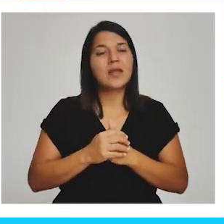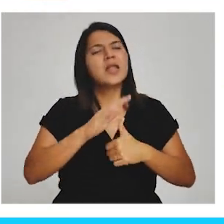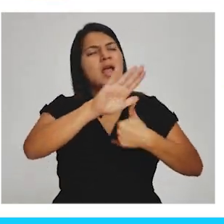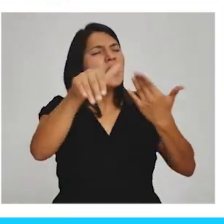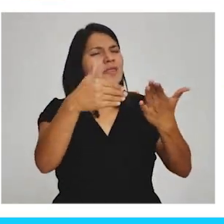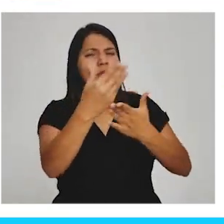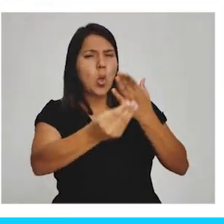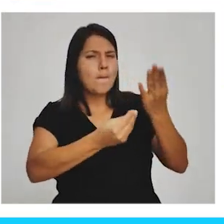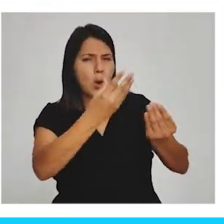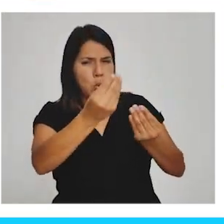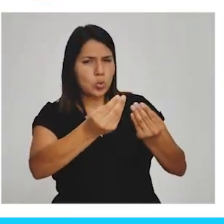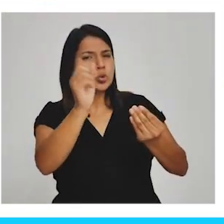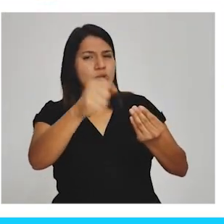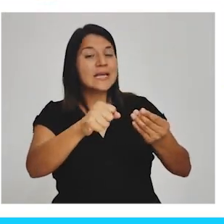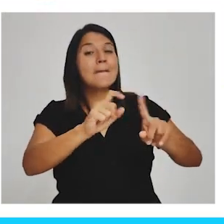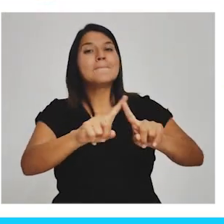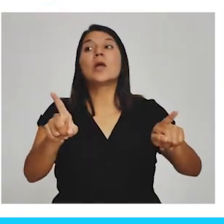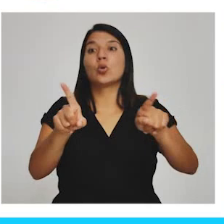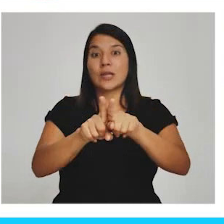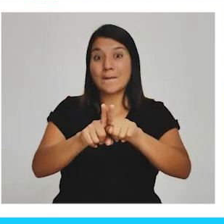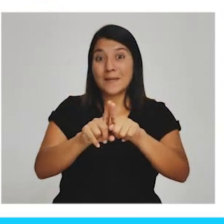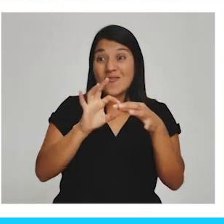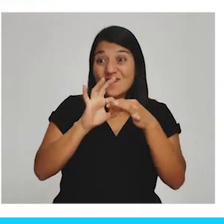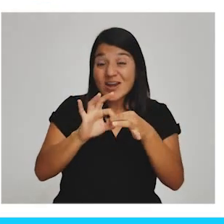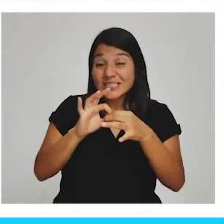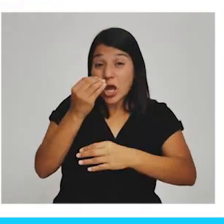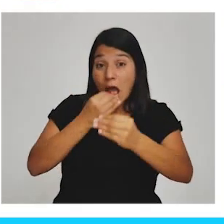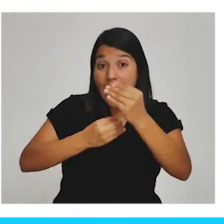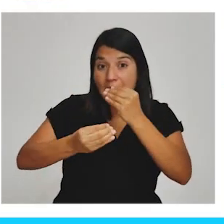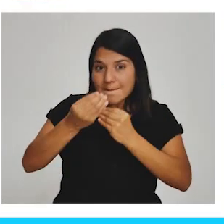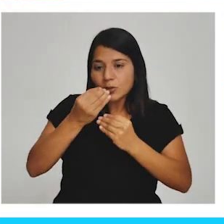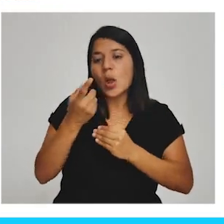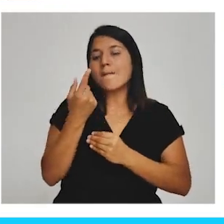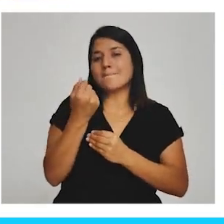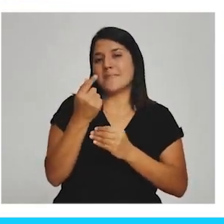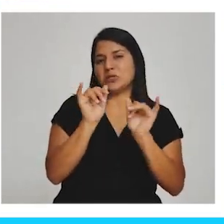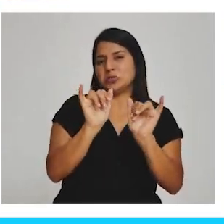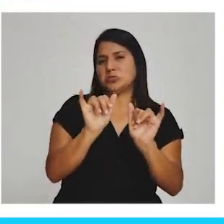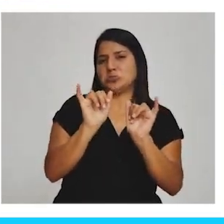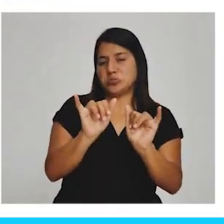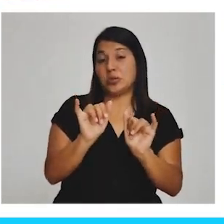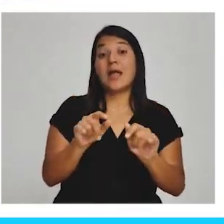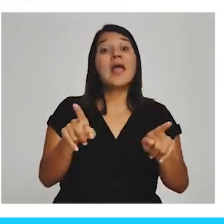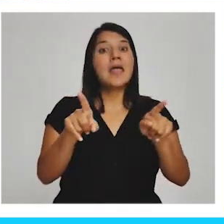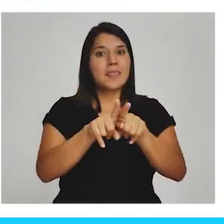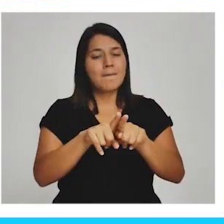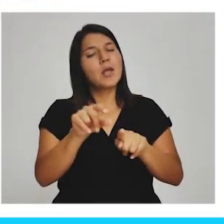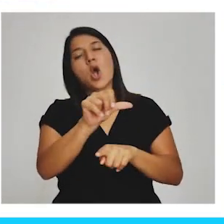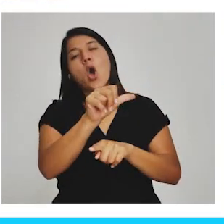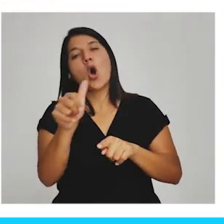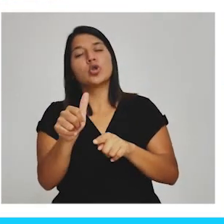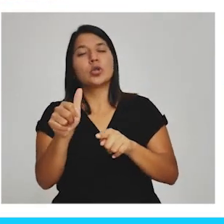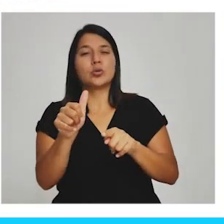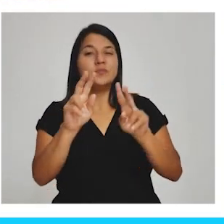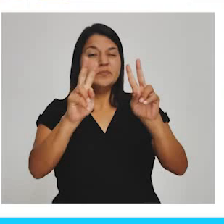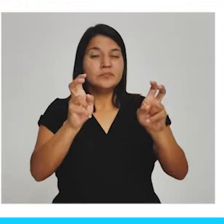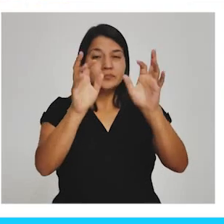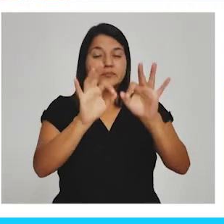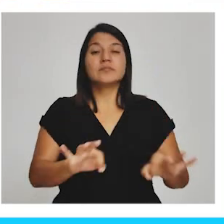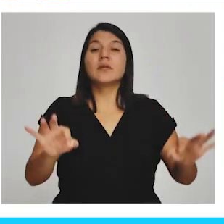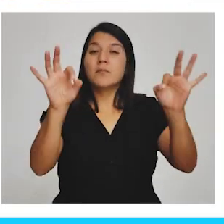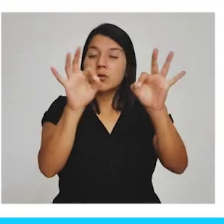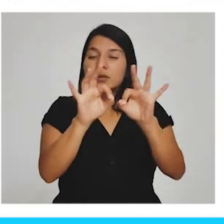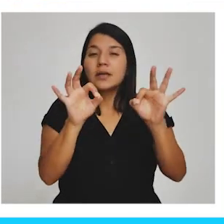alimentos, también nos otorgó la medalla de oro. Y lo otro importante es el tema de